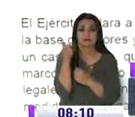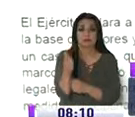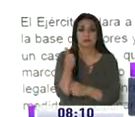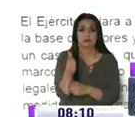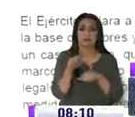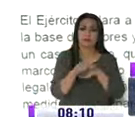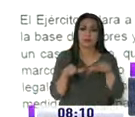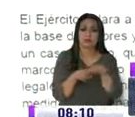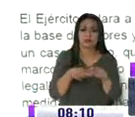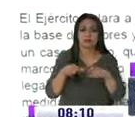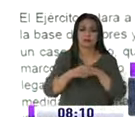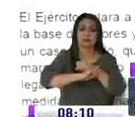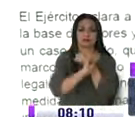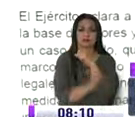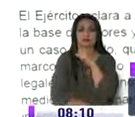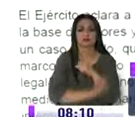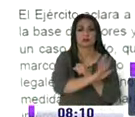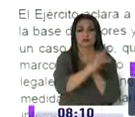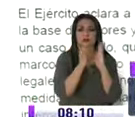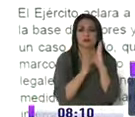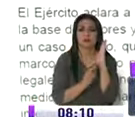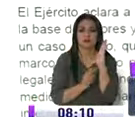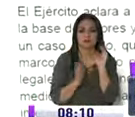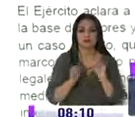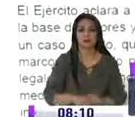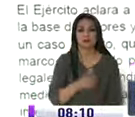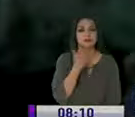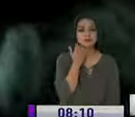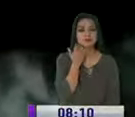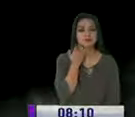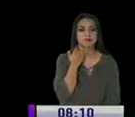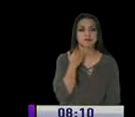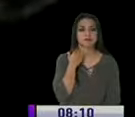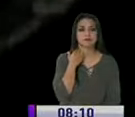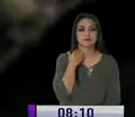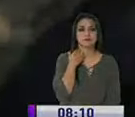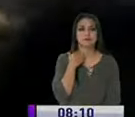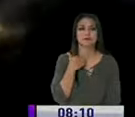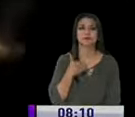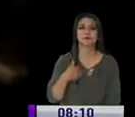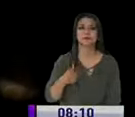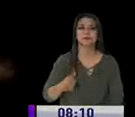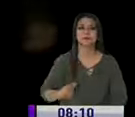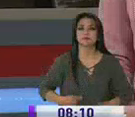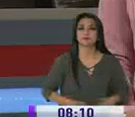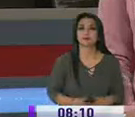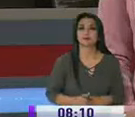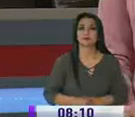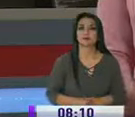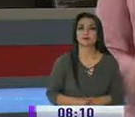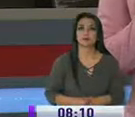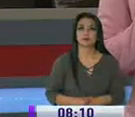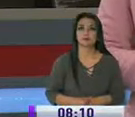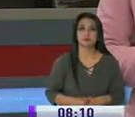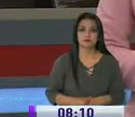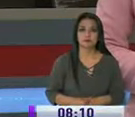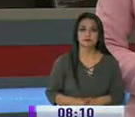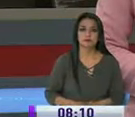medidas disciplinarias establecidas en los reglamentos internos. En Quito informó Iván Casamen.